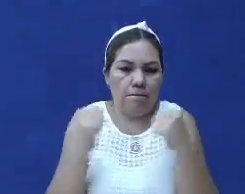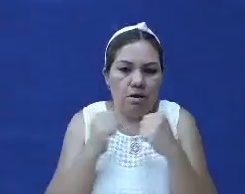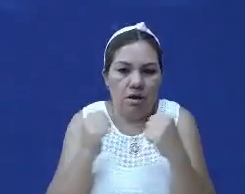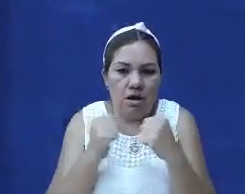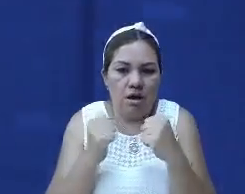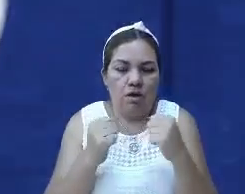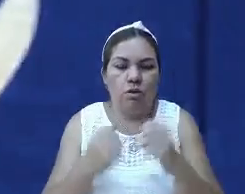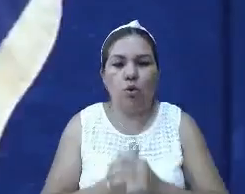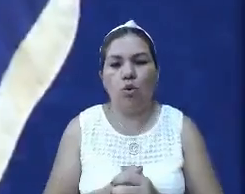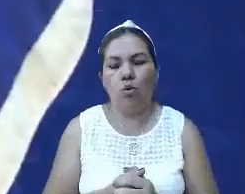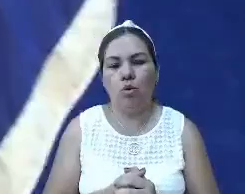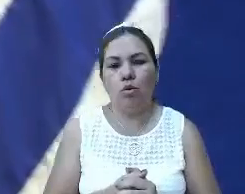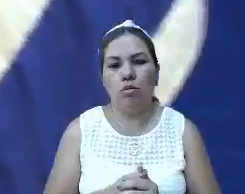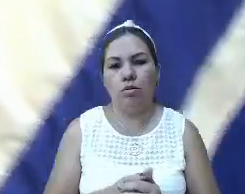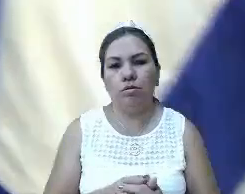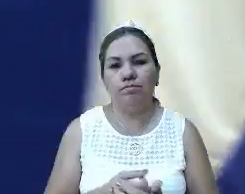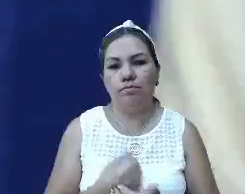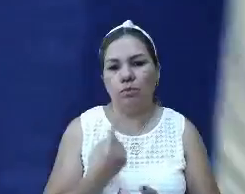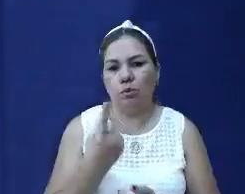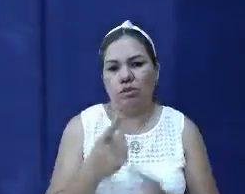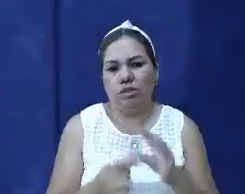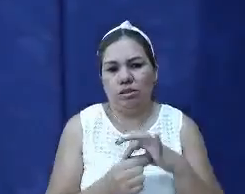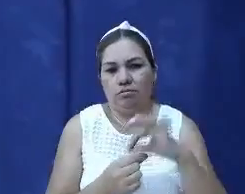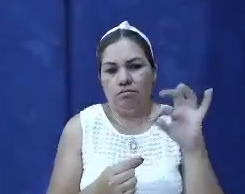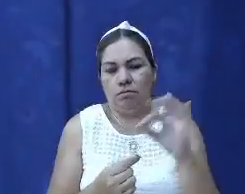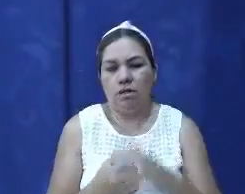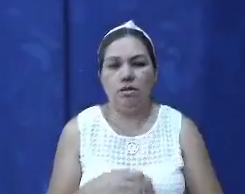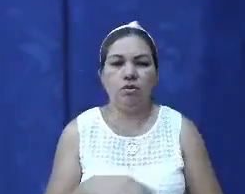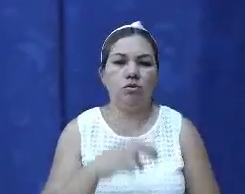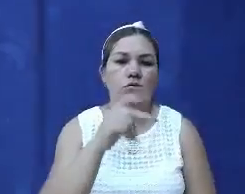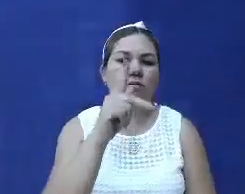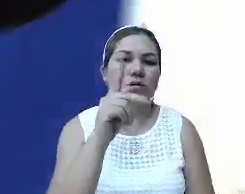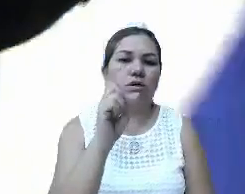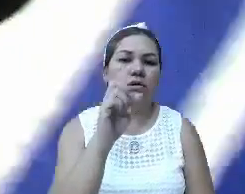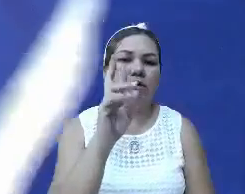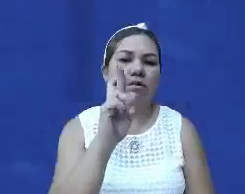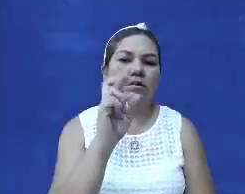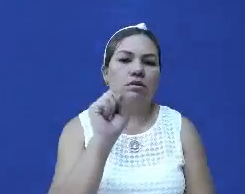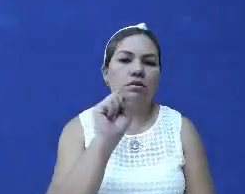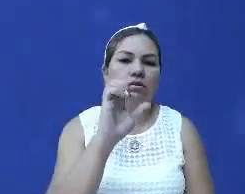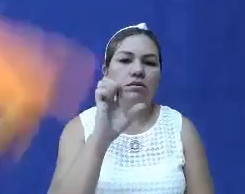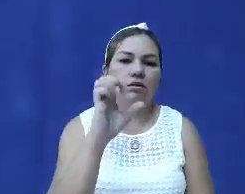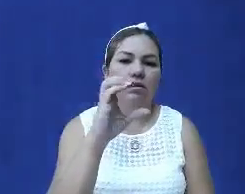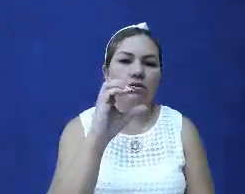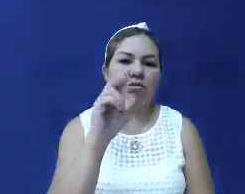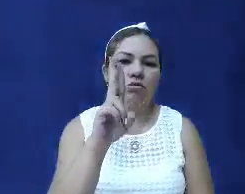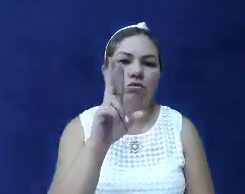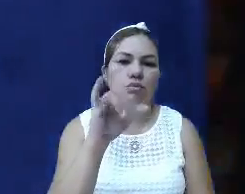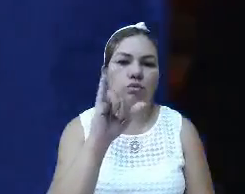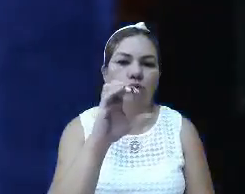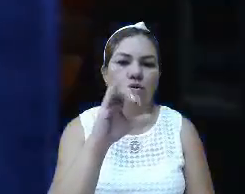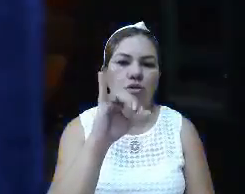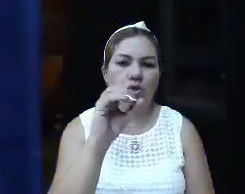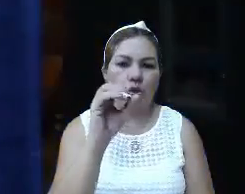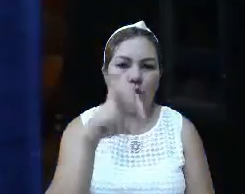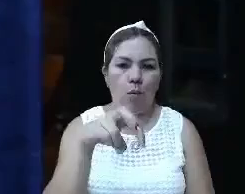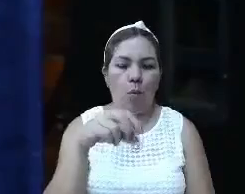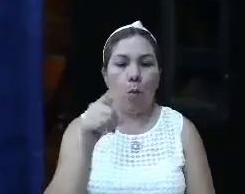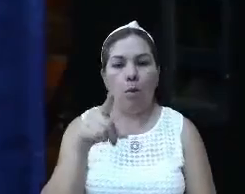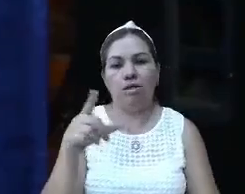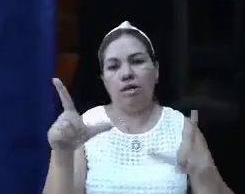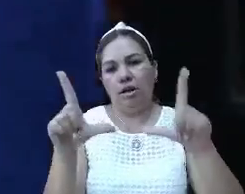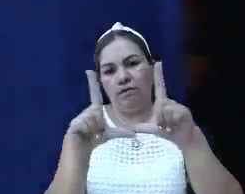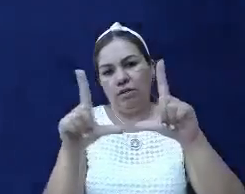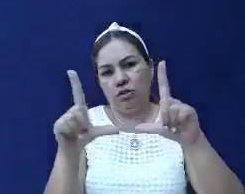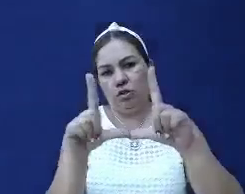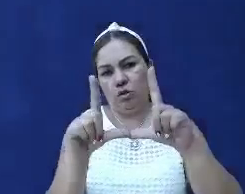me infunda un espíritu de persecución. Diga conmigo, el televisor es un portal.